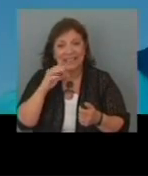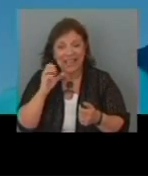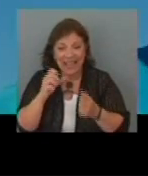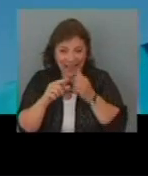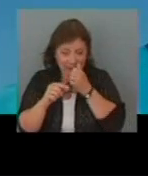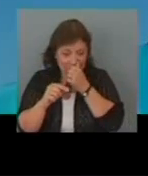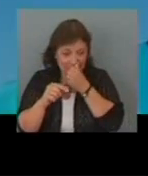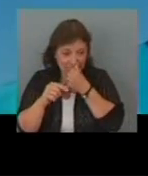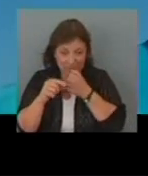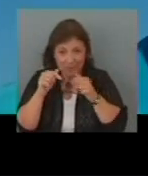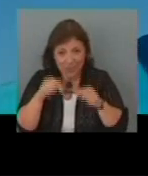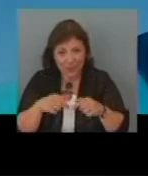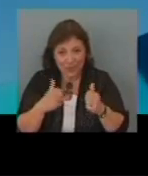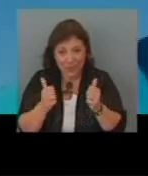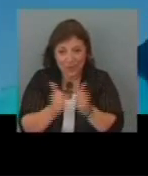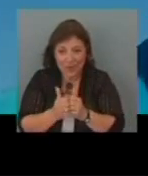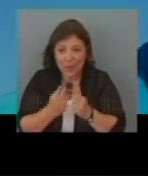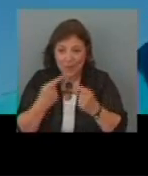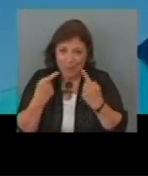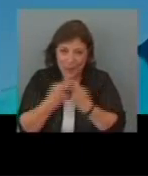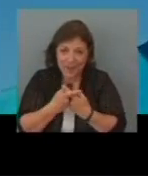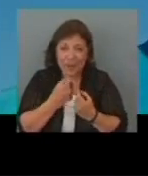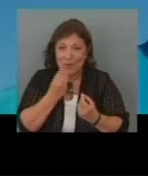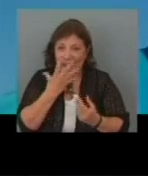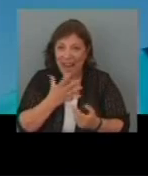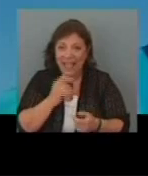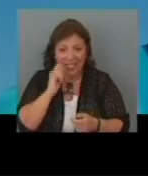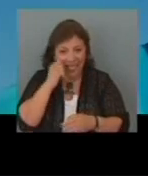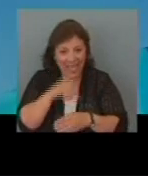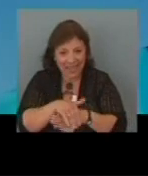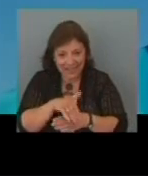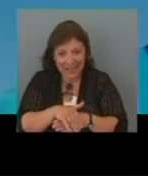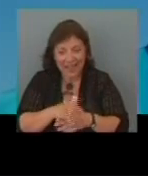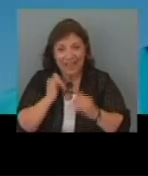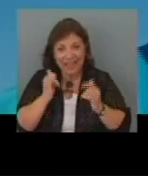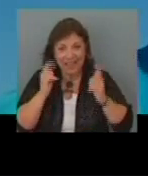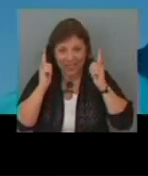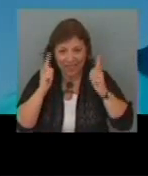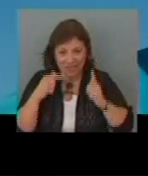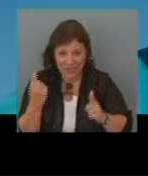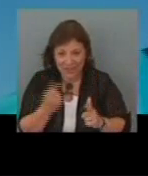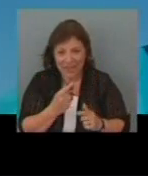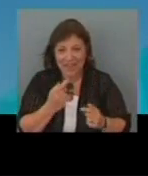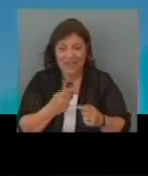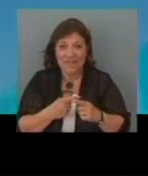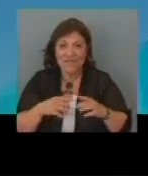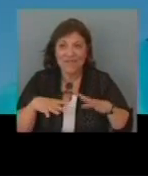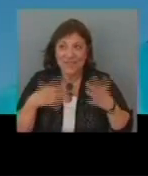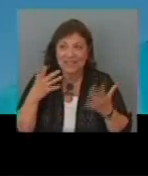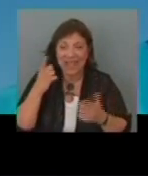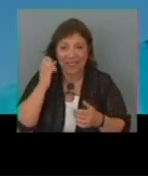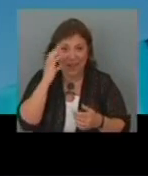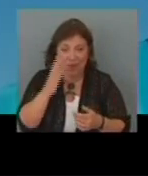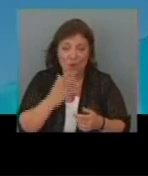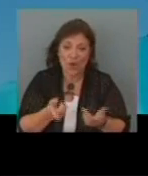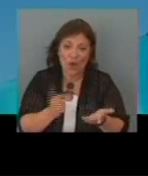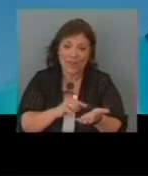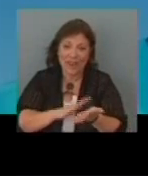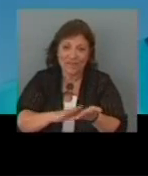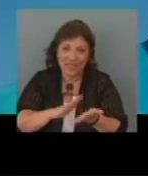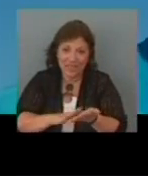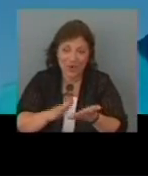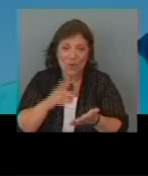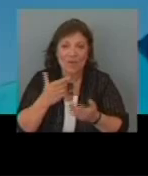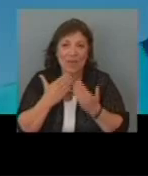que todos juntos pasemos una linda tarde, una linda noche y que disfruten del festejo del club. Así que nuevamente muchas gracias por la invitación